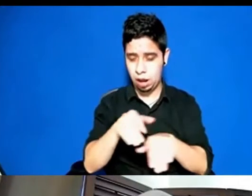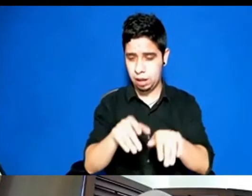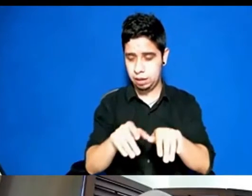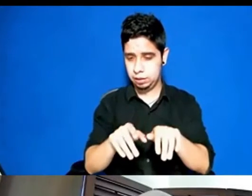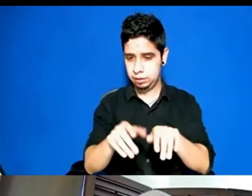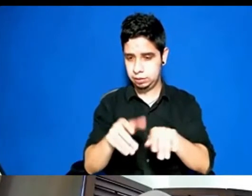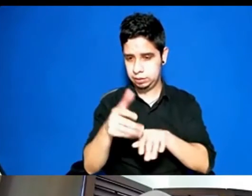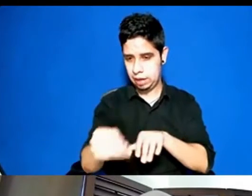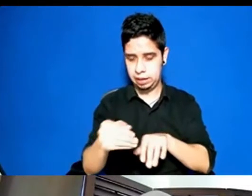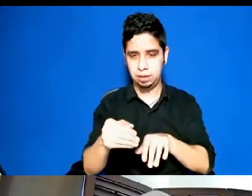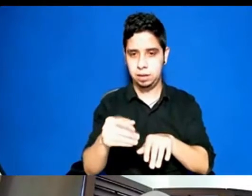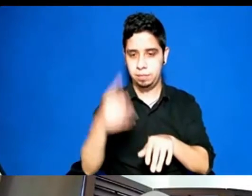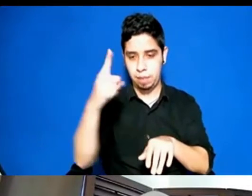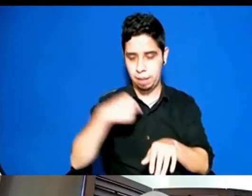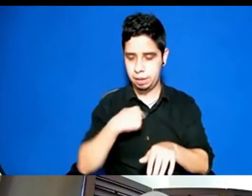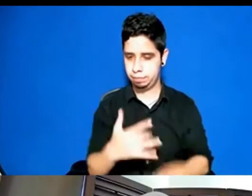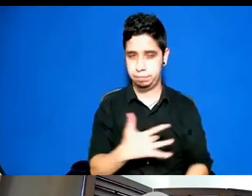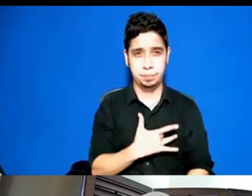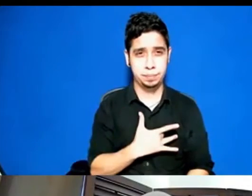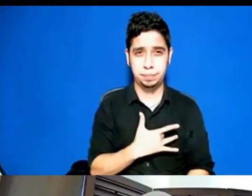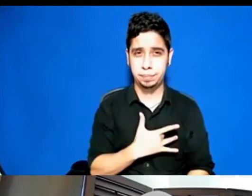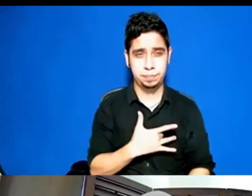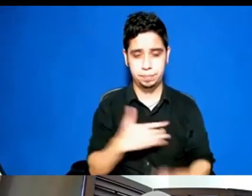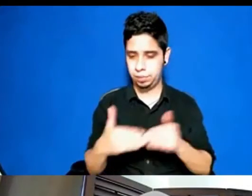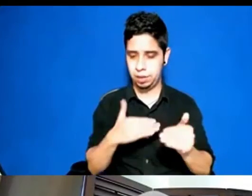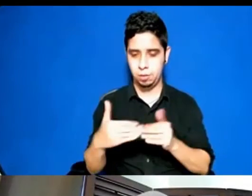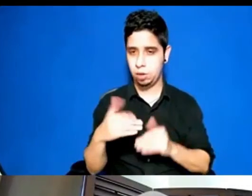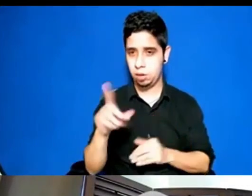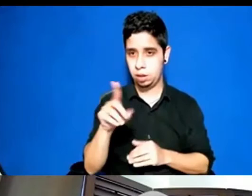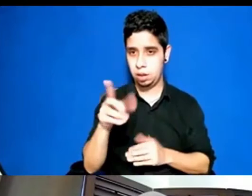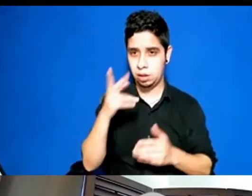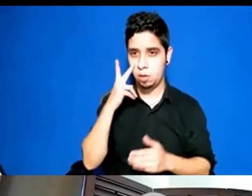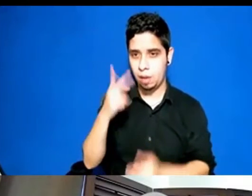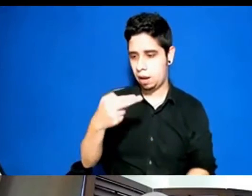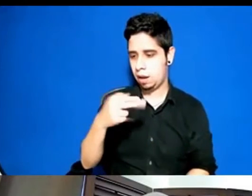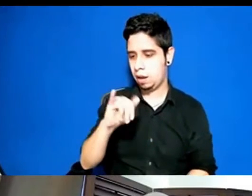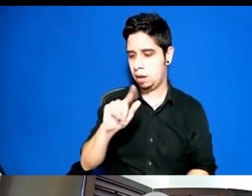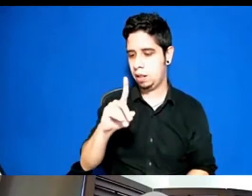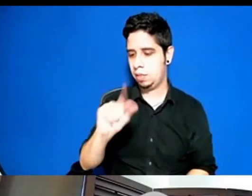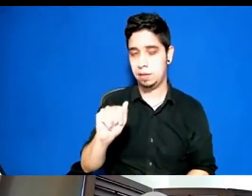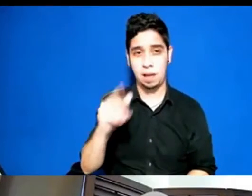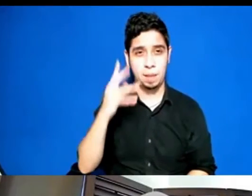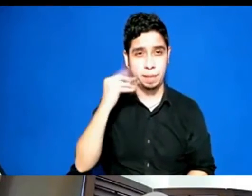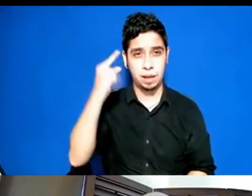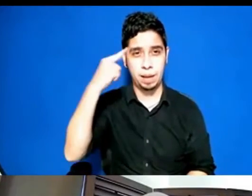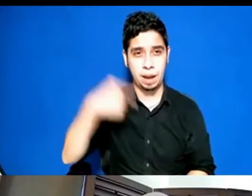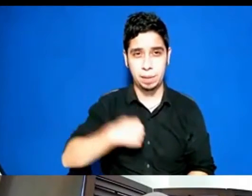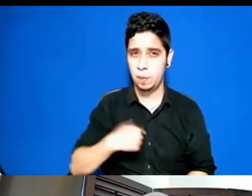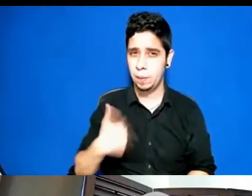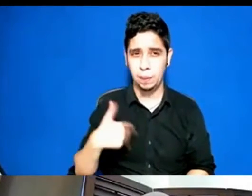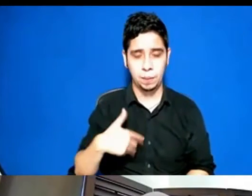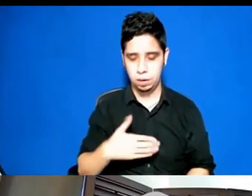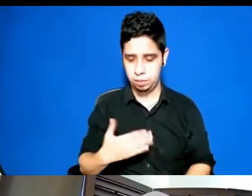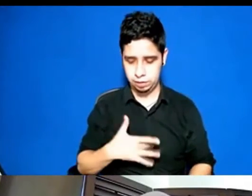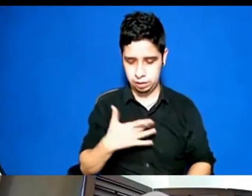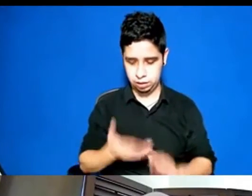para mí fue que yo, donde quiera que vea a Hilda, le voy a dar un beso, porque esa experiencia para mí fue transformadora,